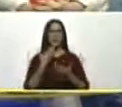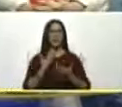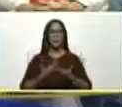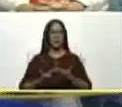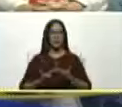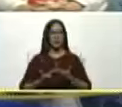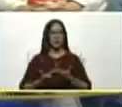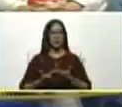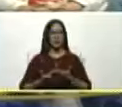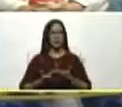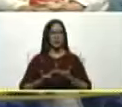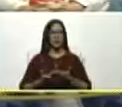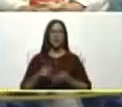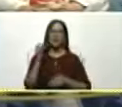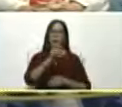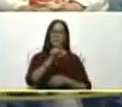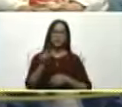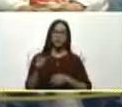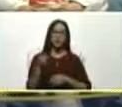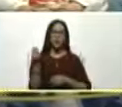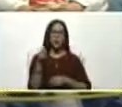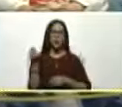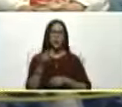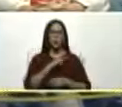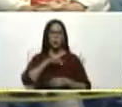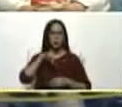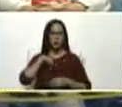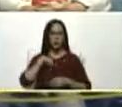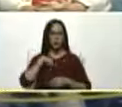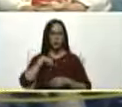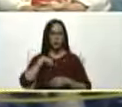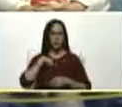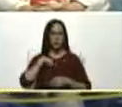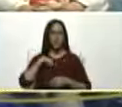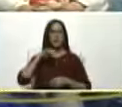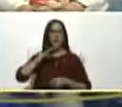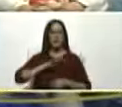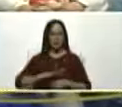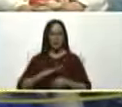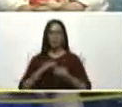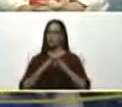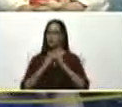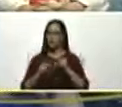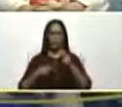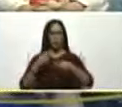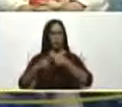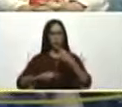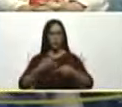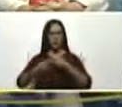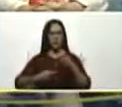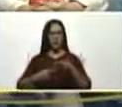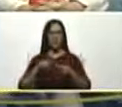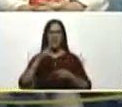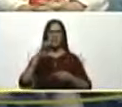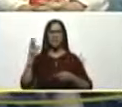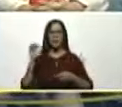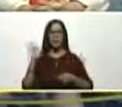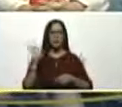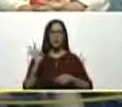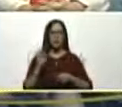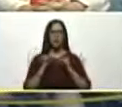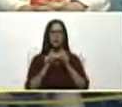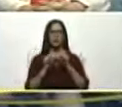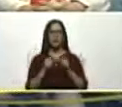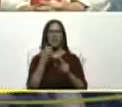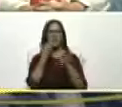permitiendo que a personas como nosotros, que estamos dando todos los días el 100 por el 100, nos sigan